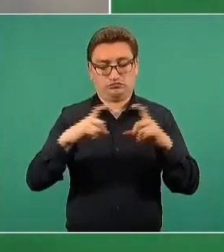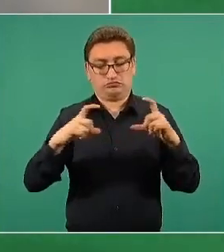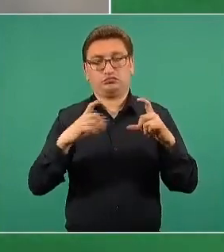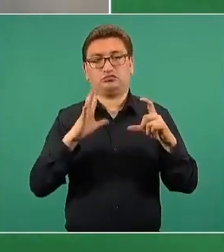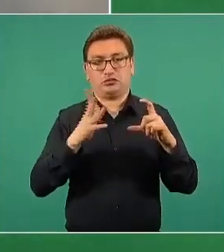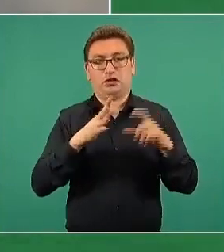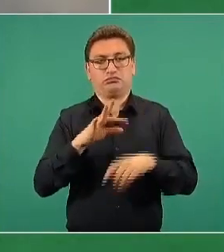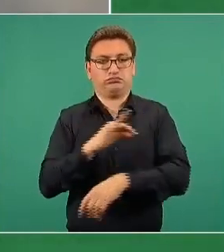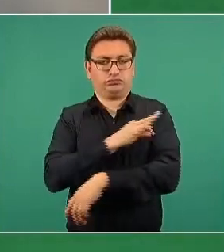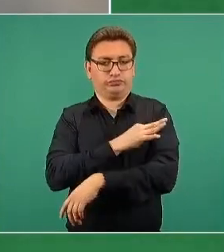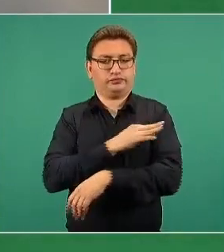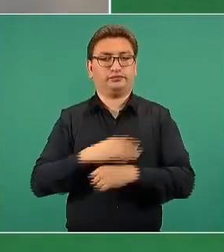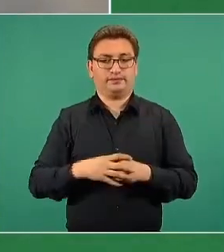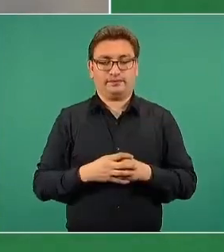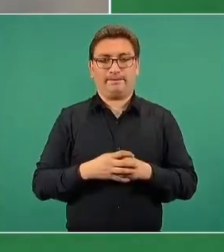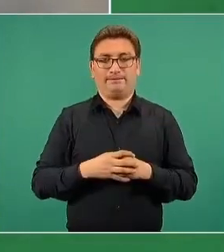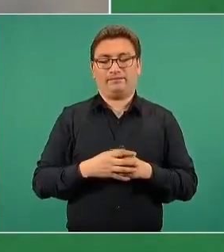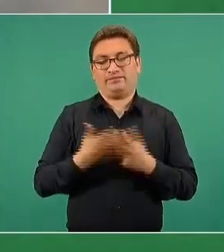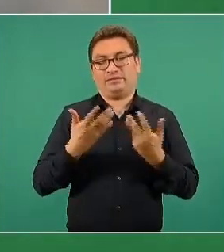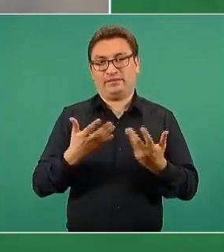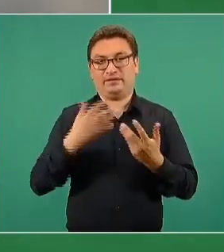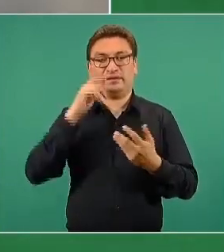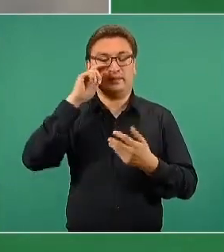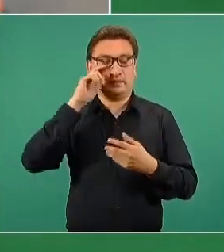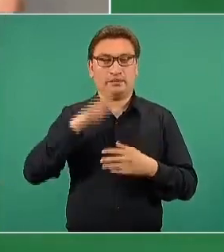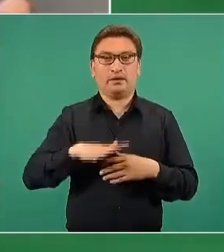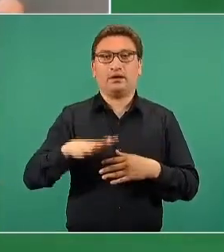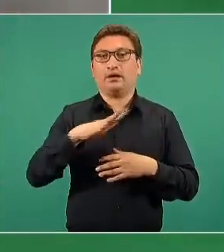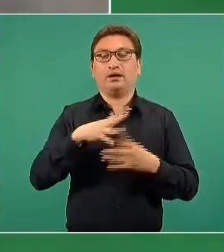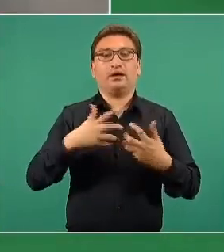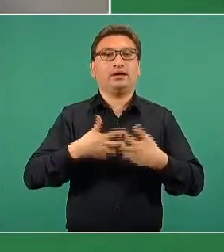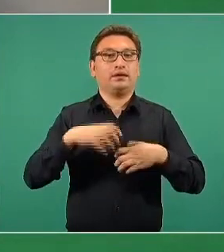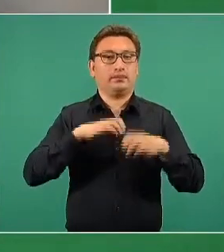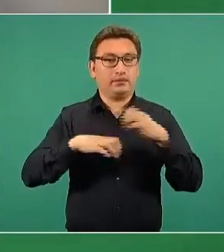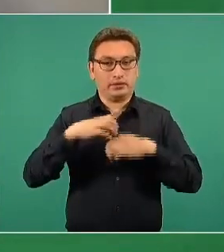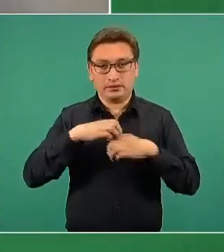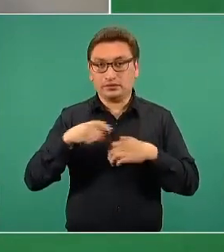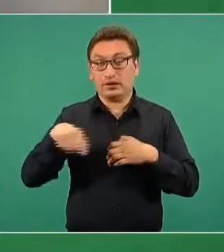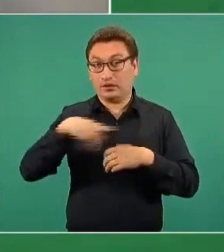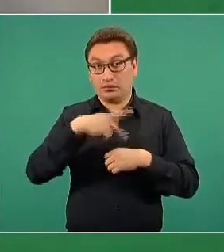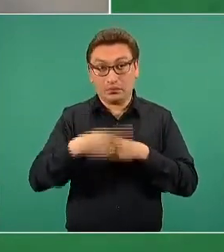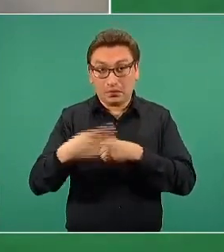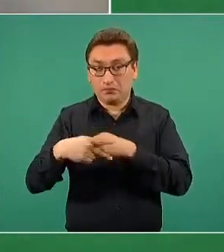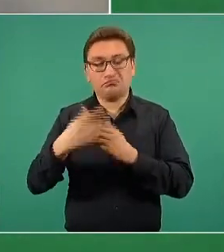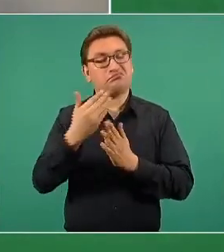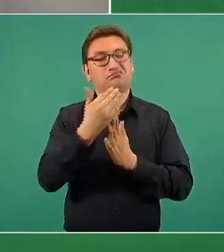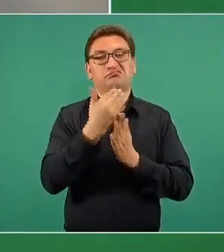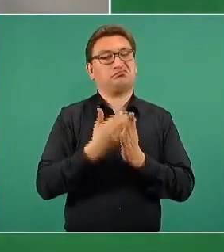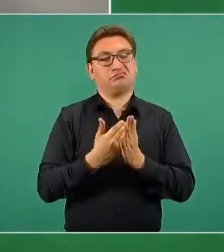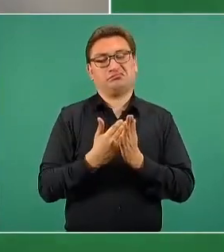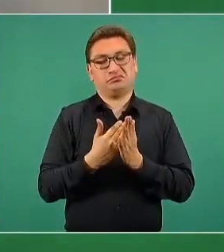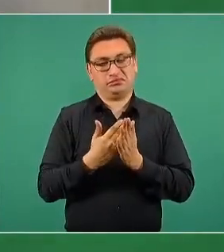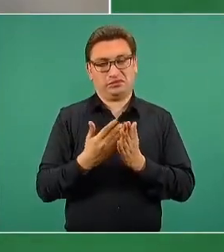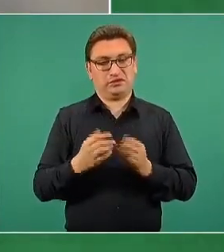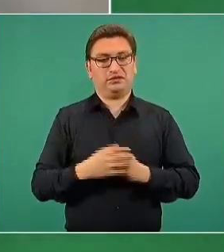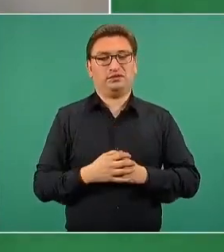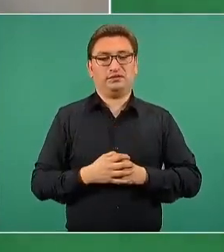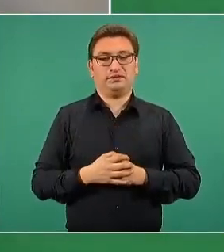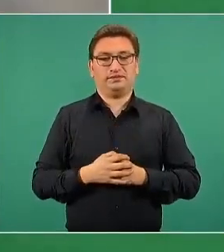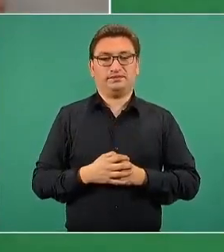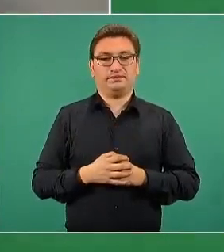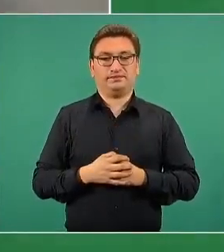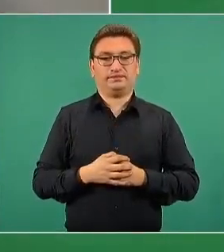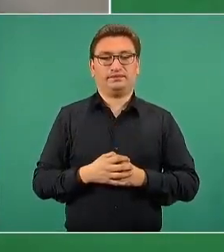lo tanto disminuye el riesgo de que la empresa en la que trabajan estas personas